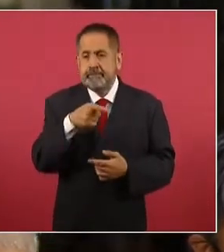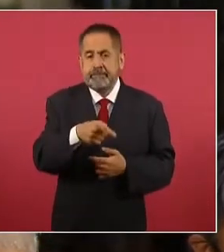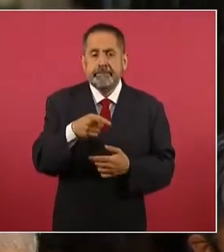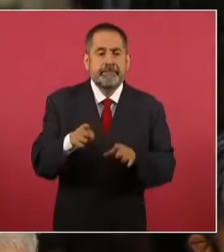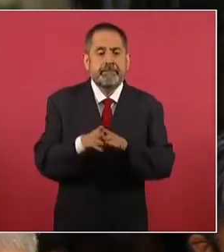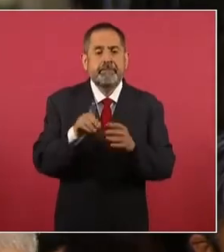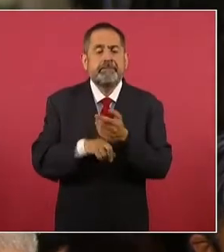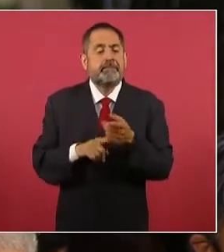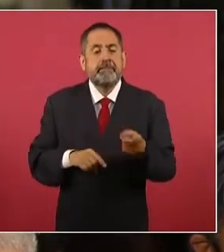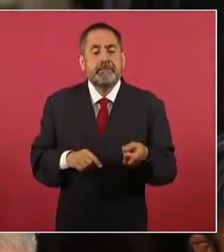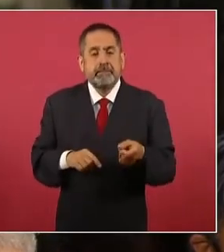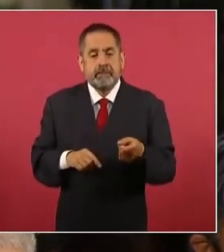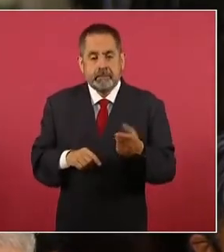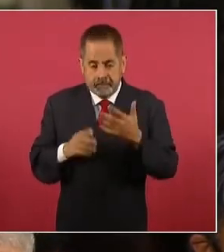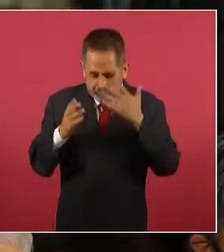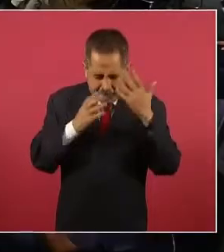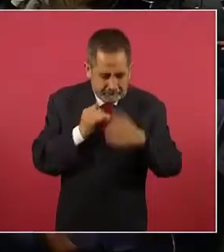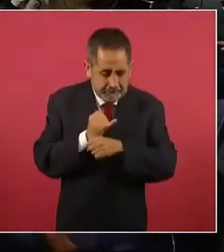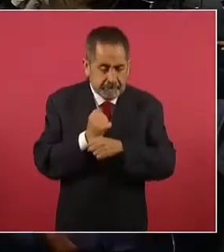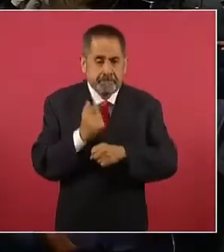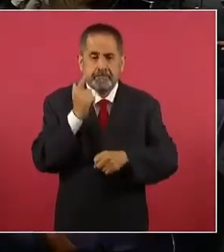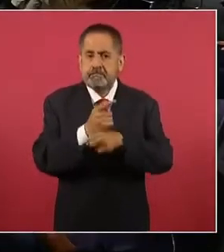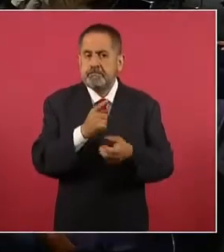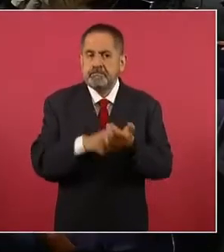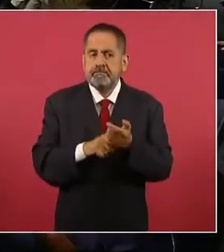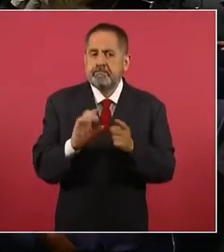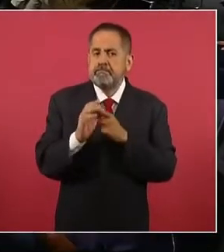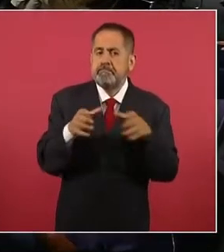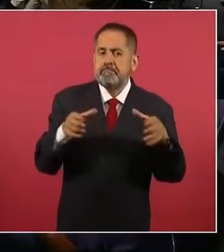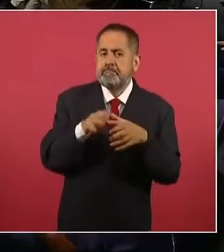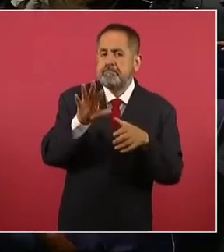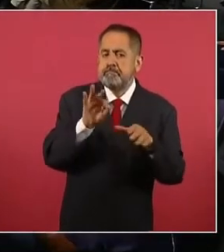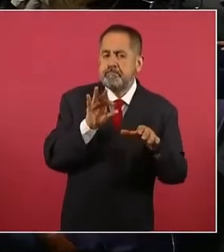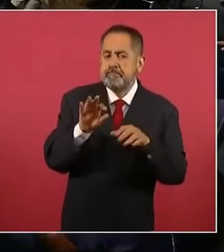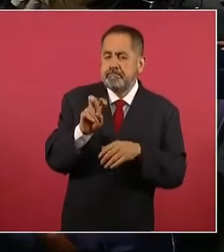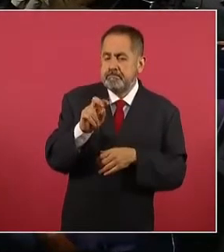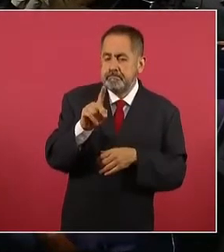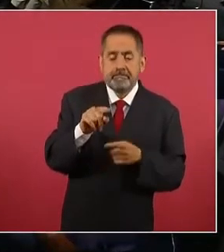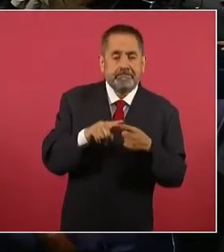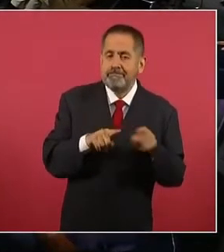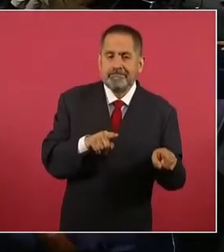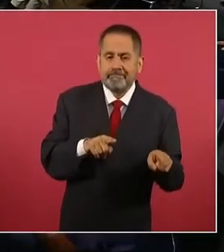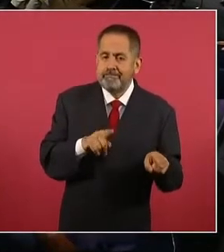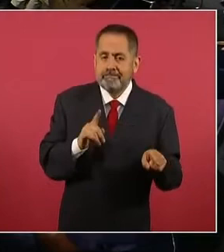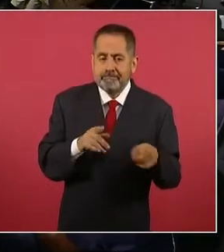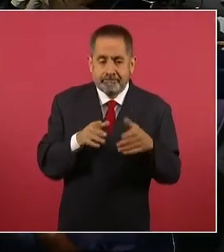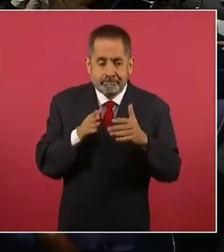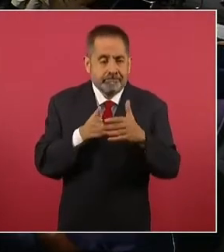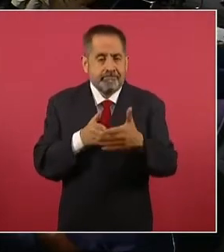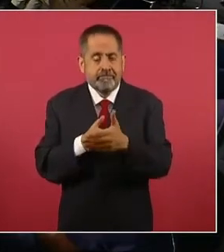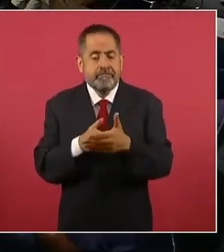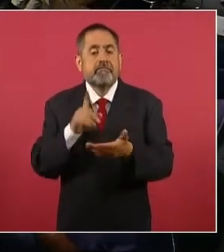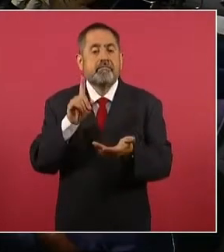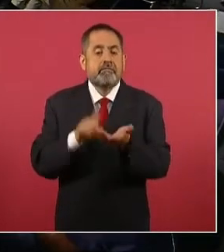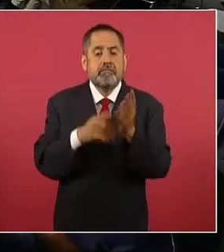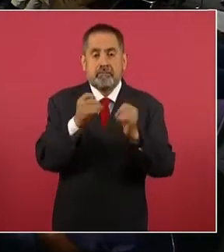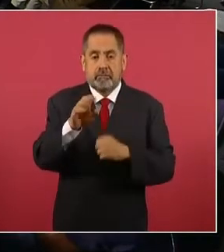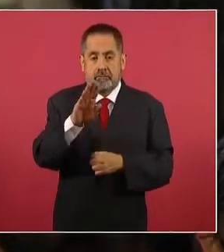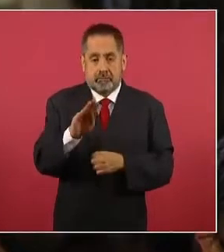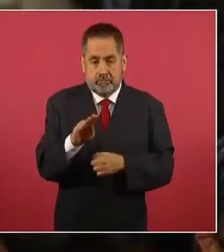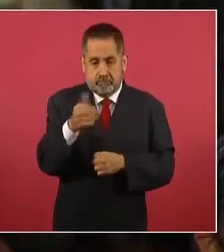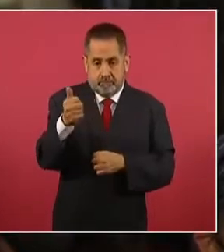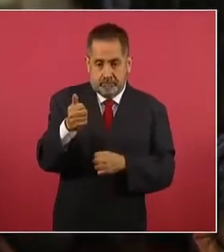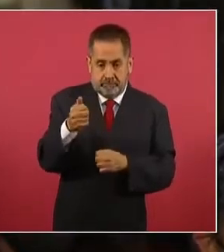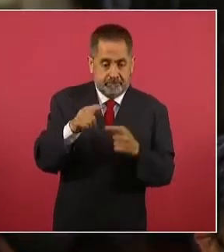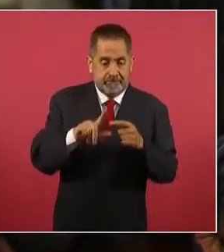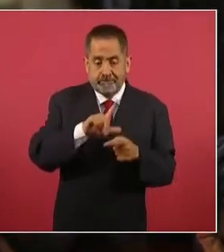a ser estudiado o atendido por la Comisión de la Verdad, porque como ustedes recordarán, la Comisión de la Verdad solamente llega hasta 1996.